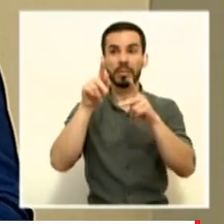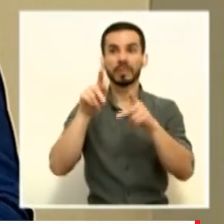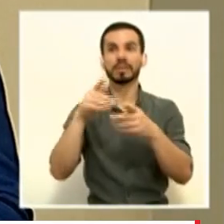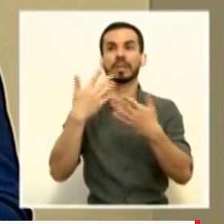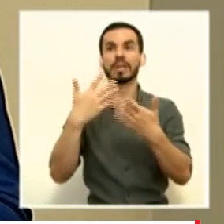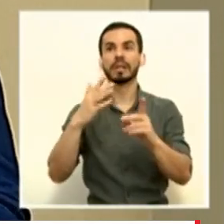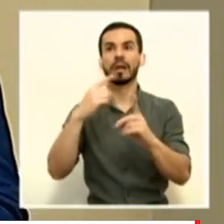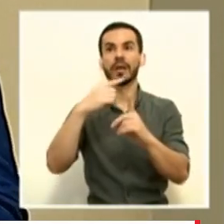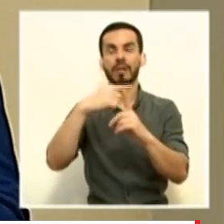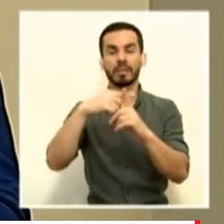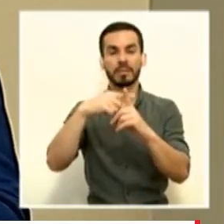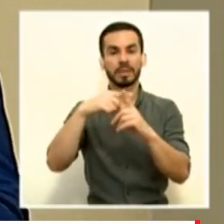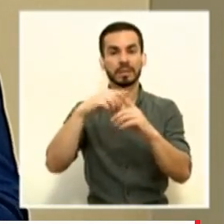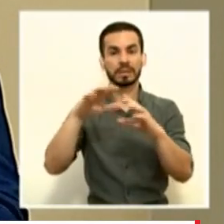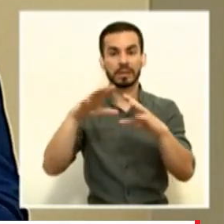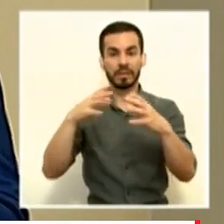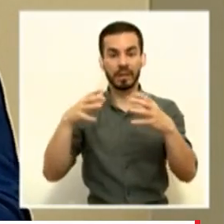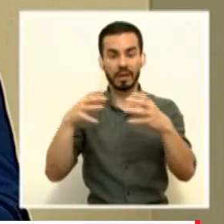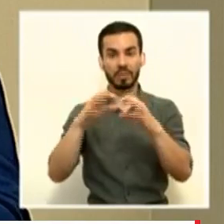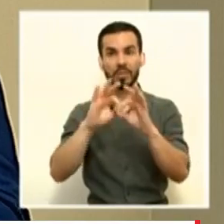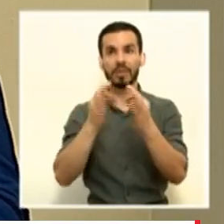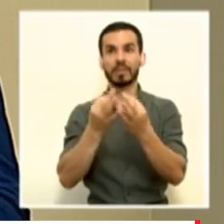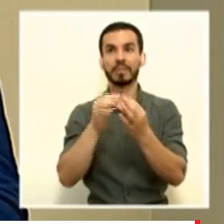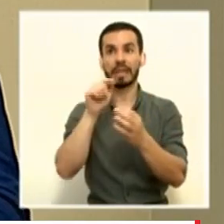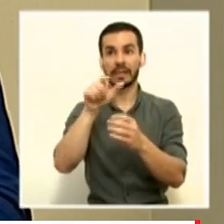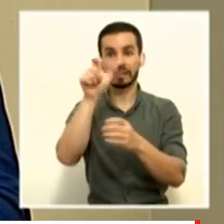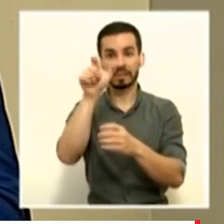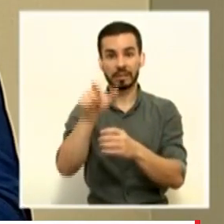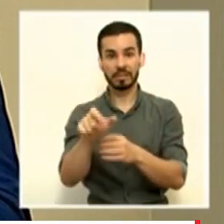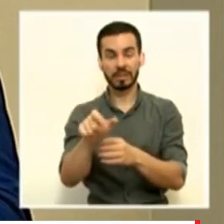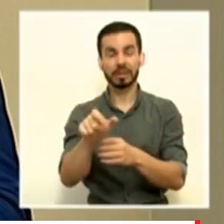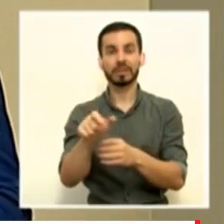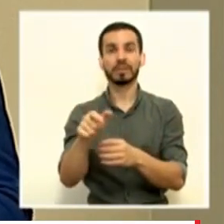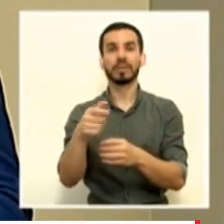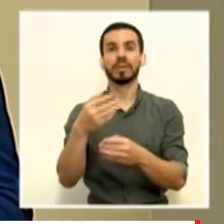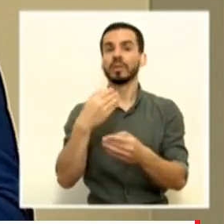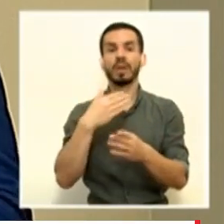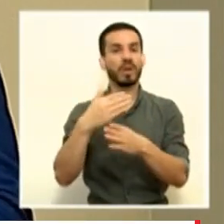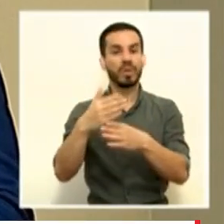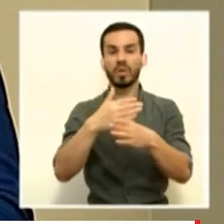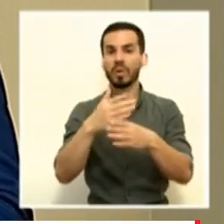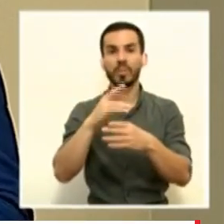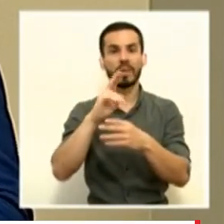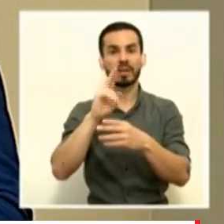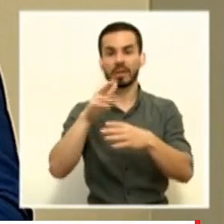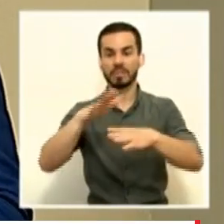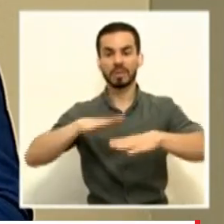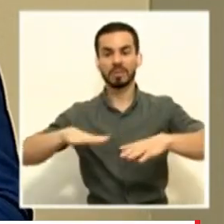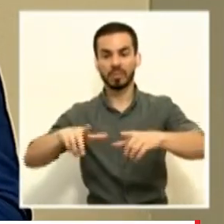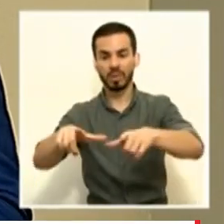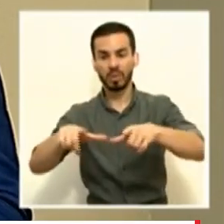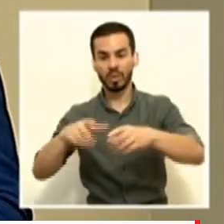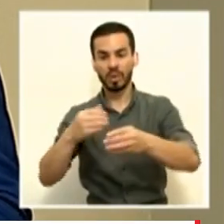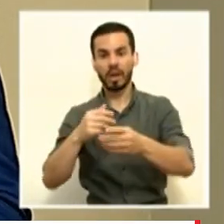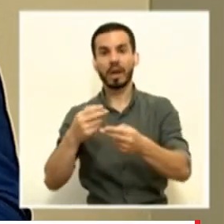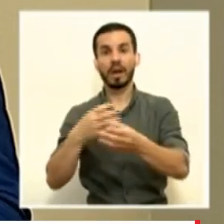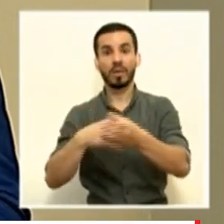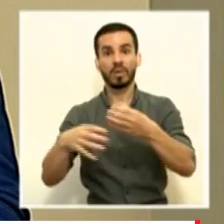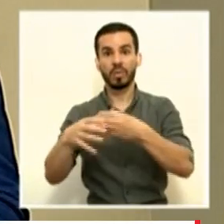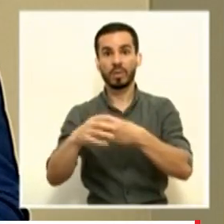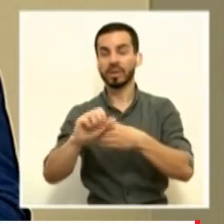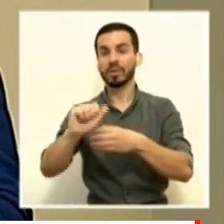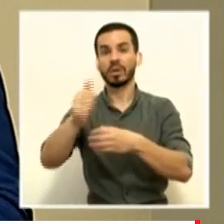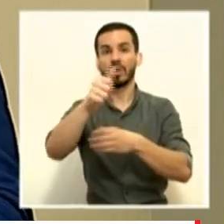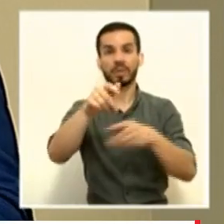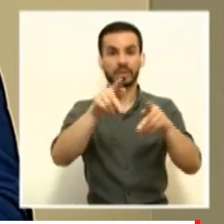ya está positiva en el núcleo familiar, lo que se busca es que esa persona deje de compartir en los mismos recintos, en las mismas habitaciones en donde están